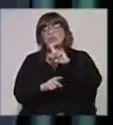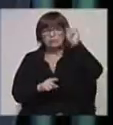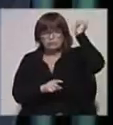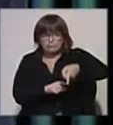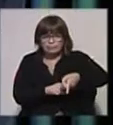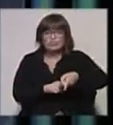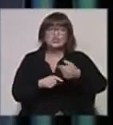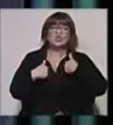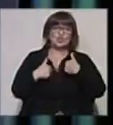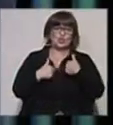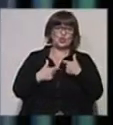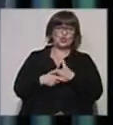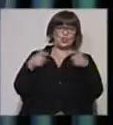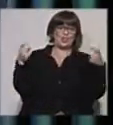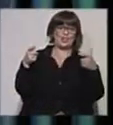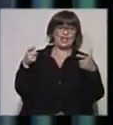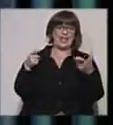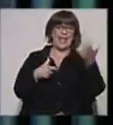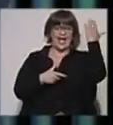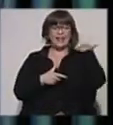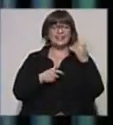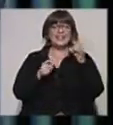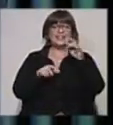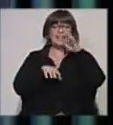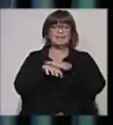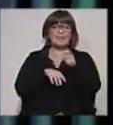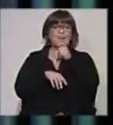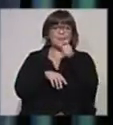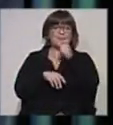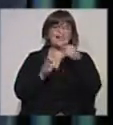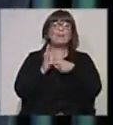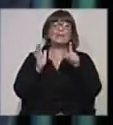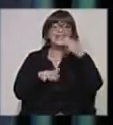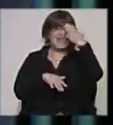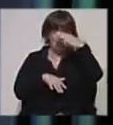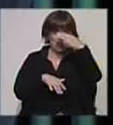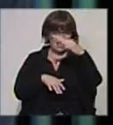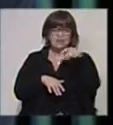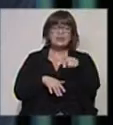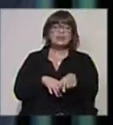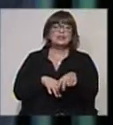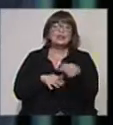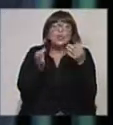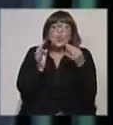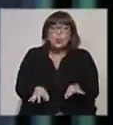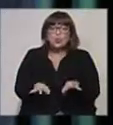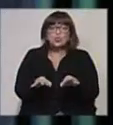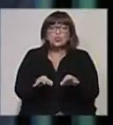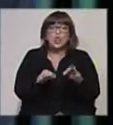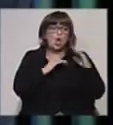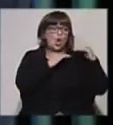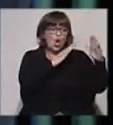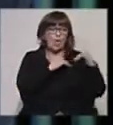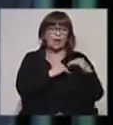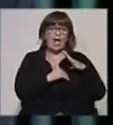mucha suerte. Yo en ese momento era el corresponsal en Ciudad de México. Y justo tenía una colega